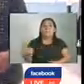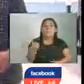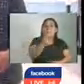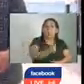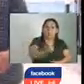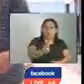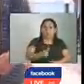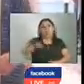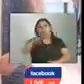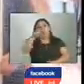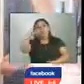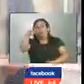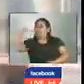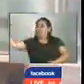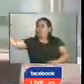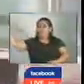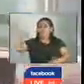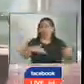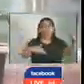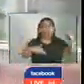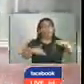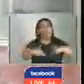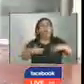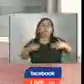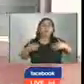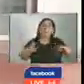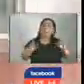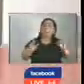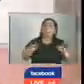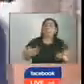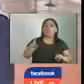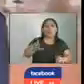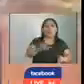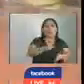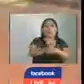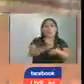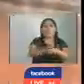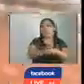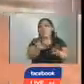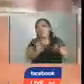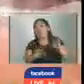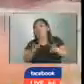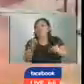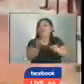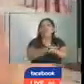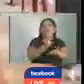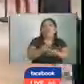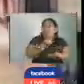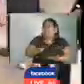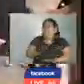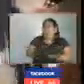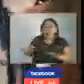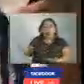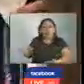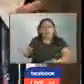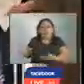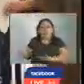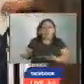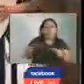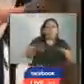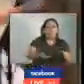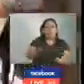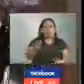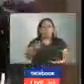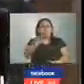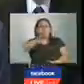el exterior que visiten el país en esta temporada navideña también serán exonerados del pago de impuestos por introducción de bienes nuevos con un valor de